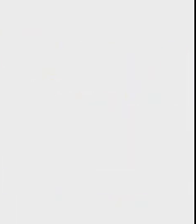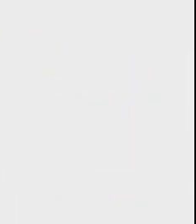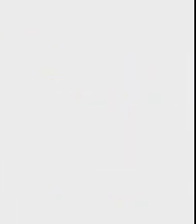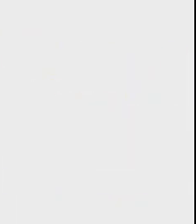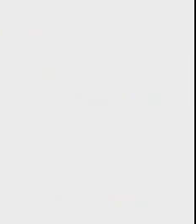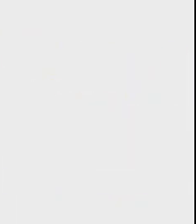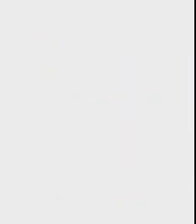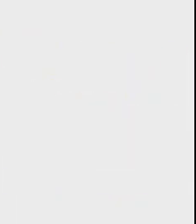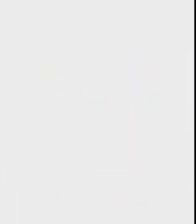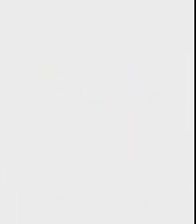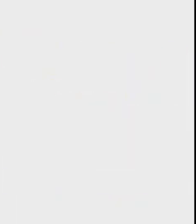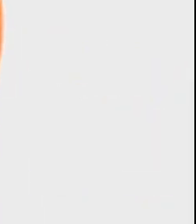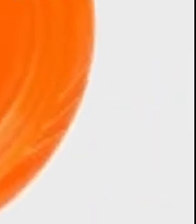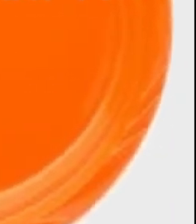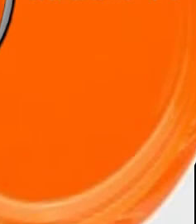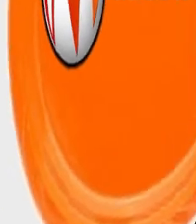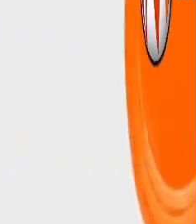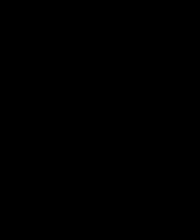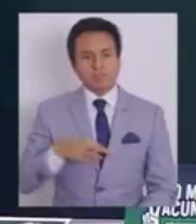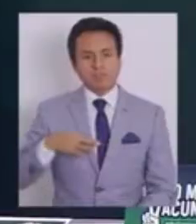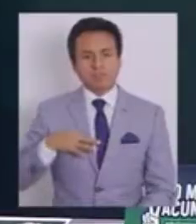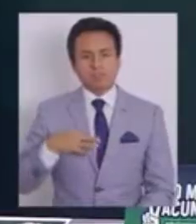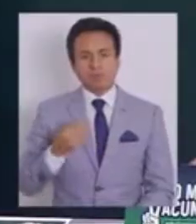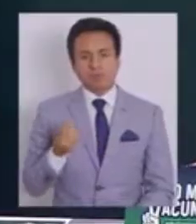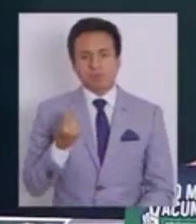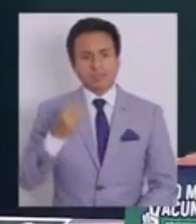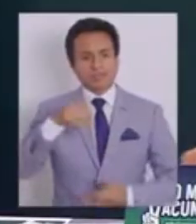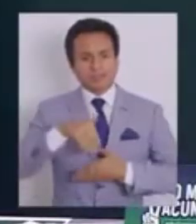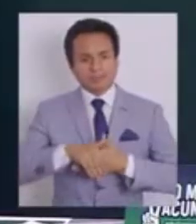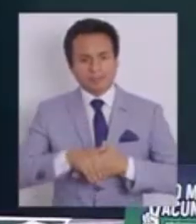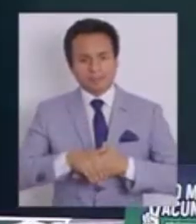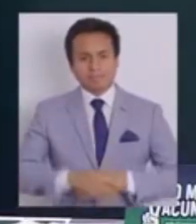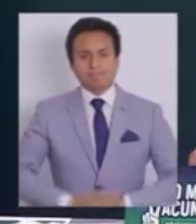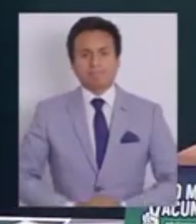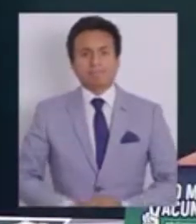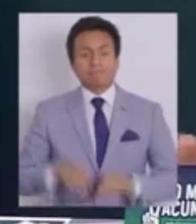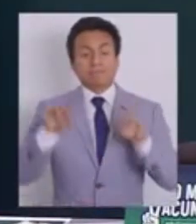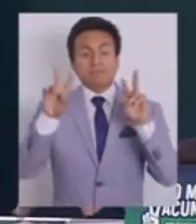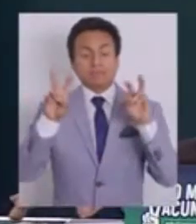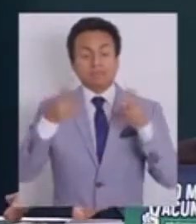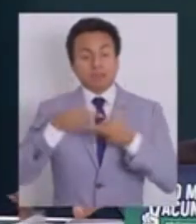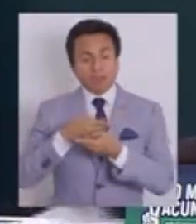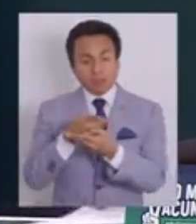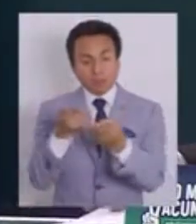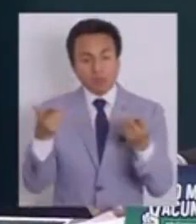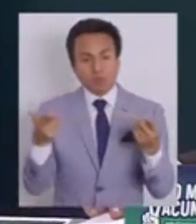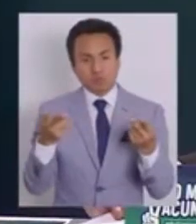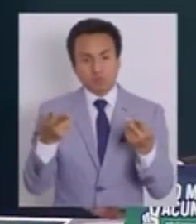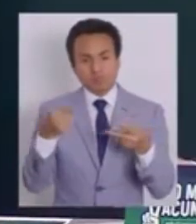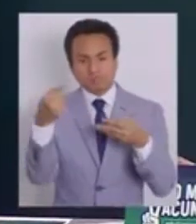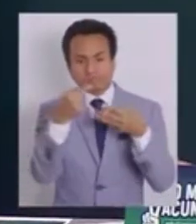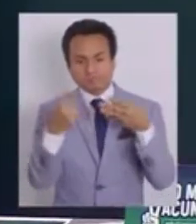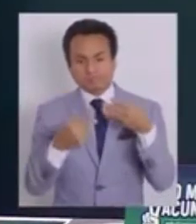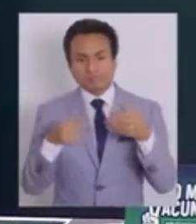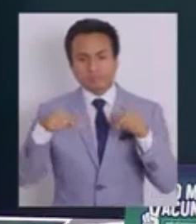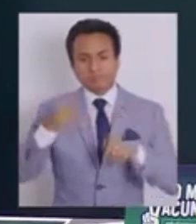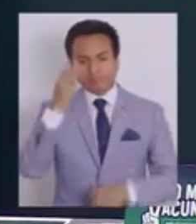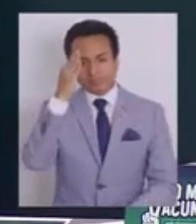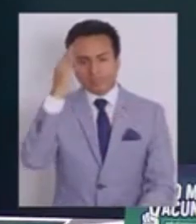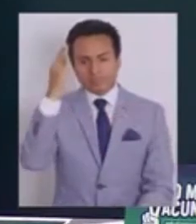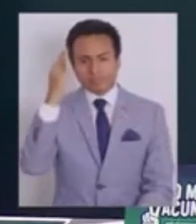el mundo, Maray Televisión. Bueno, muy buenas tardes. En relación a los anuncios que vamos a dar hoy